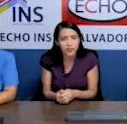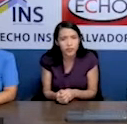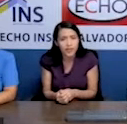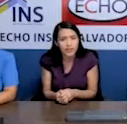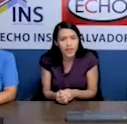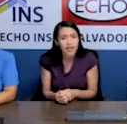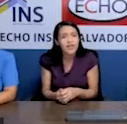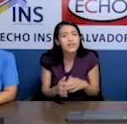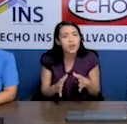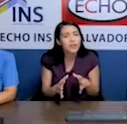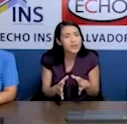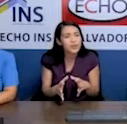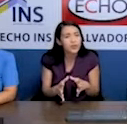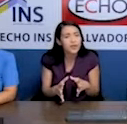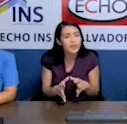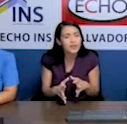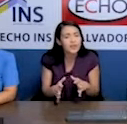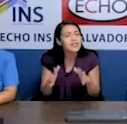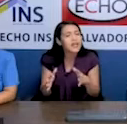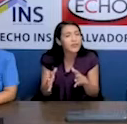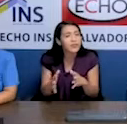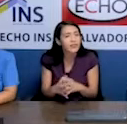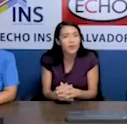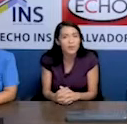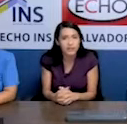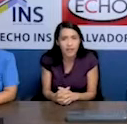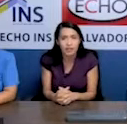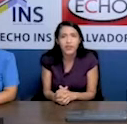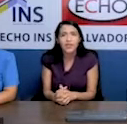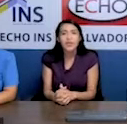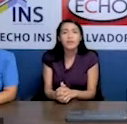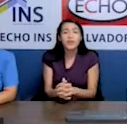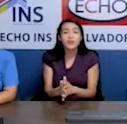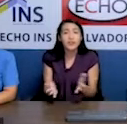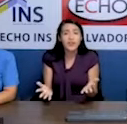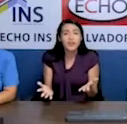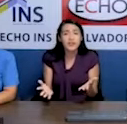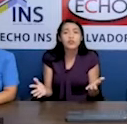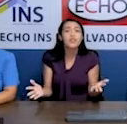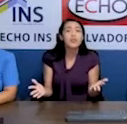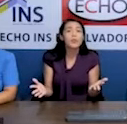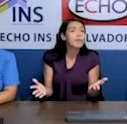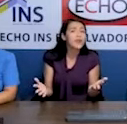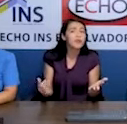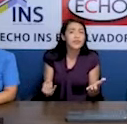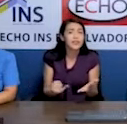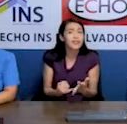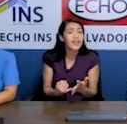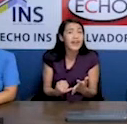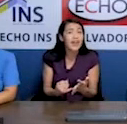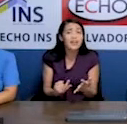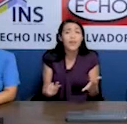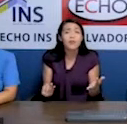al servicio de urgencia de los pacientes con cáncer ya en un estado avanzado. Y miren ustedes, los 5